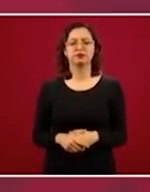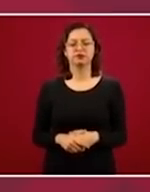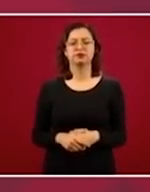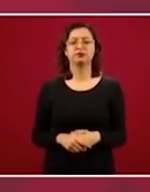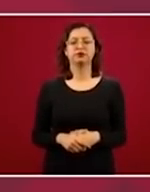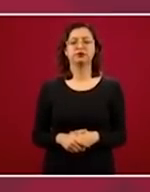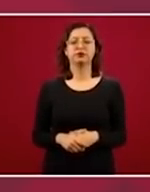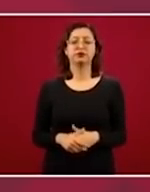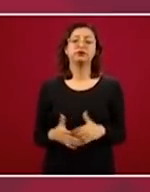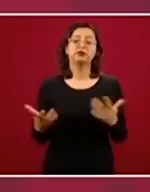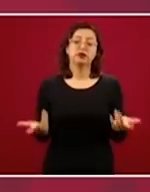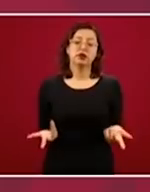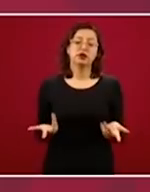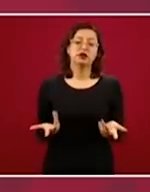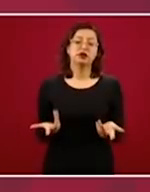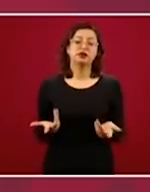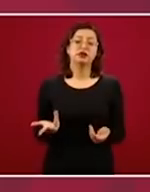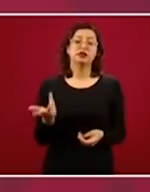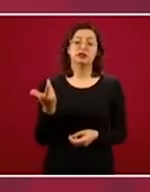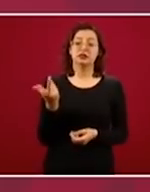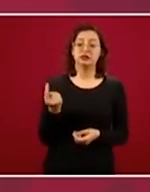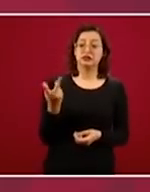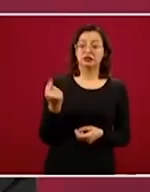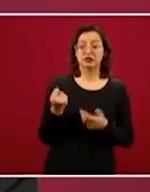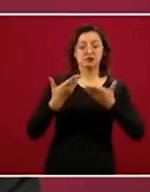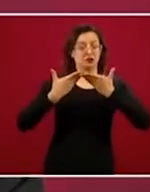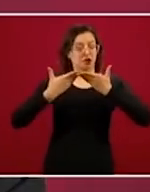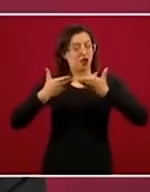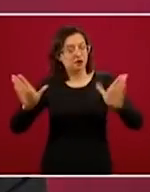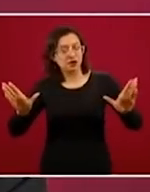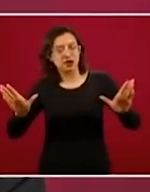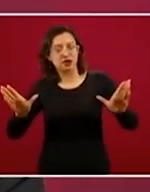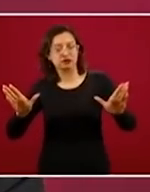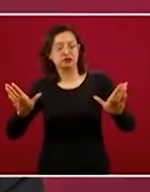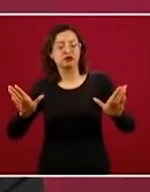sobre todo la televisión abierta